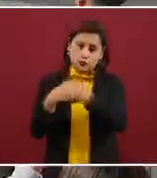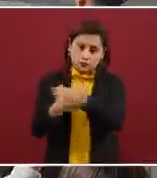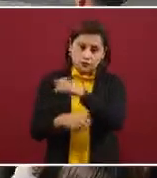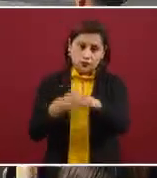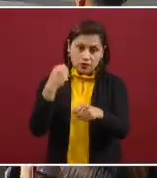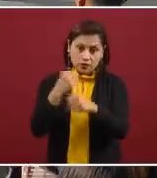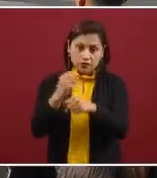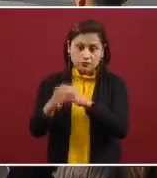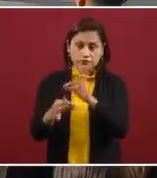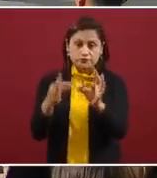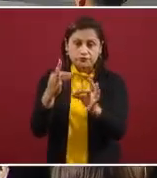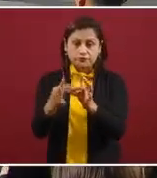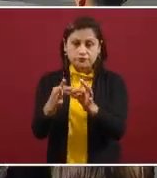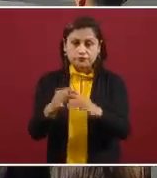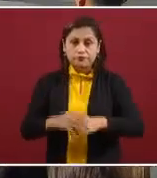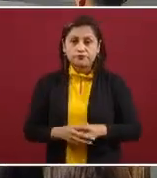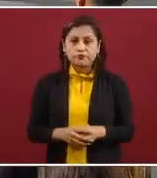siguiente.